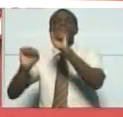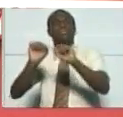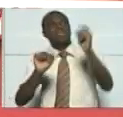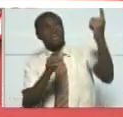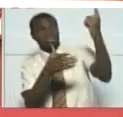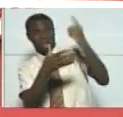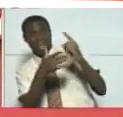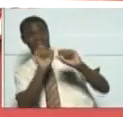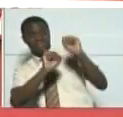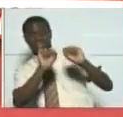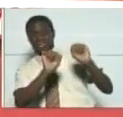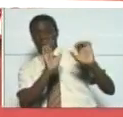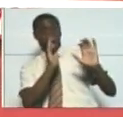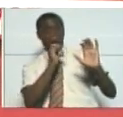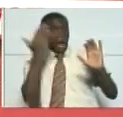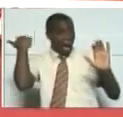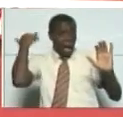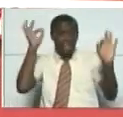haya